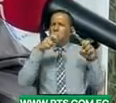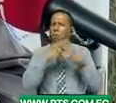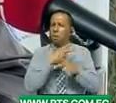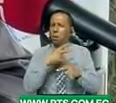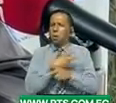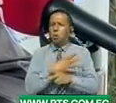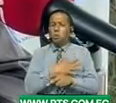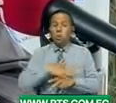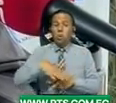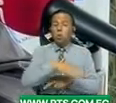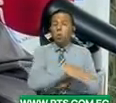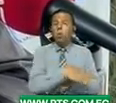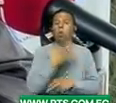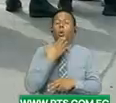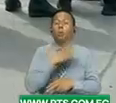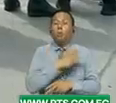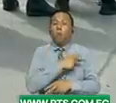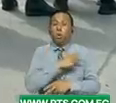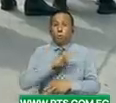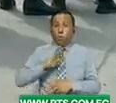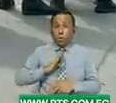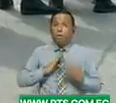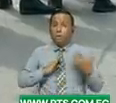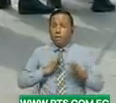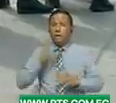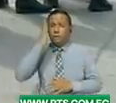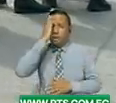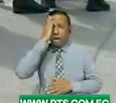especialmente en el sector de la parroquia de Puerto Bolívar.